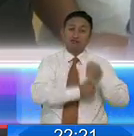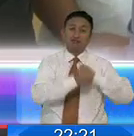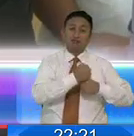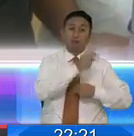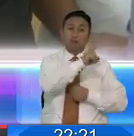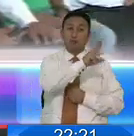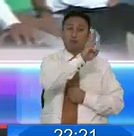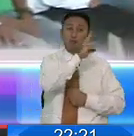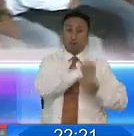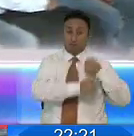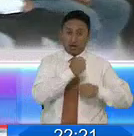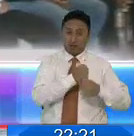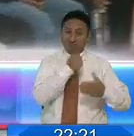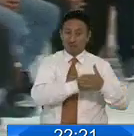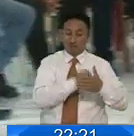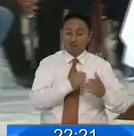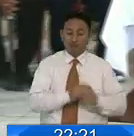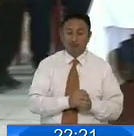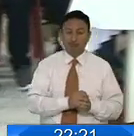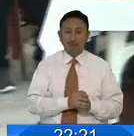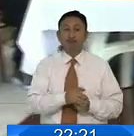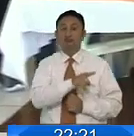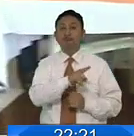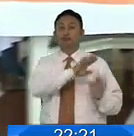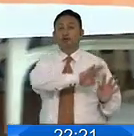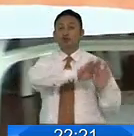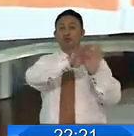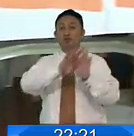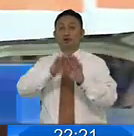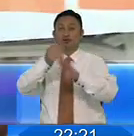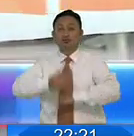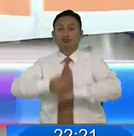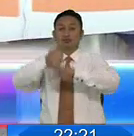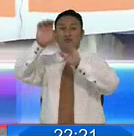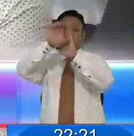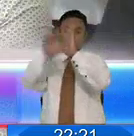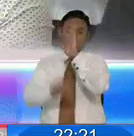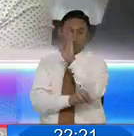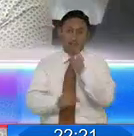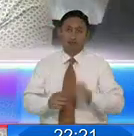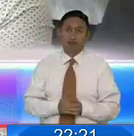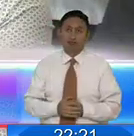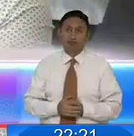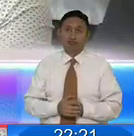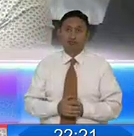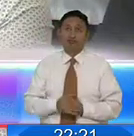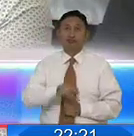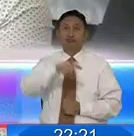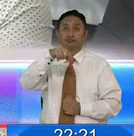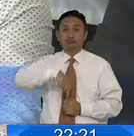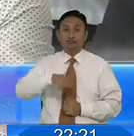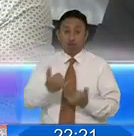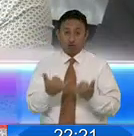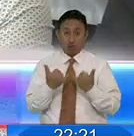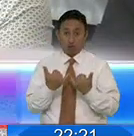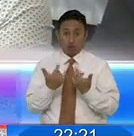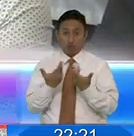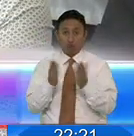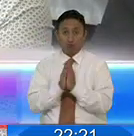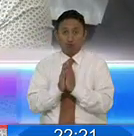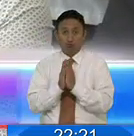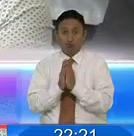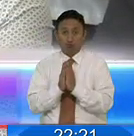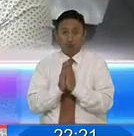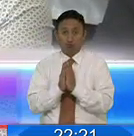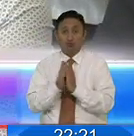por el caso se raya q acudieron a la corte constitucional lo que vamos a interponer el día de hoy es una